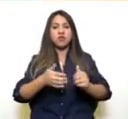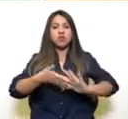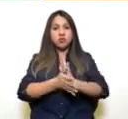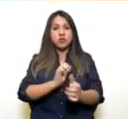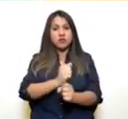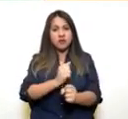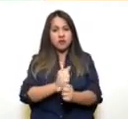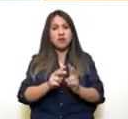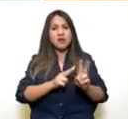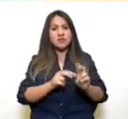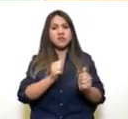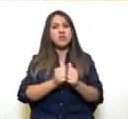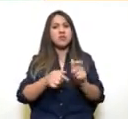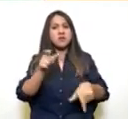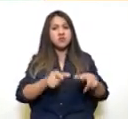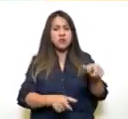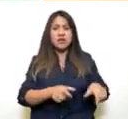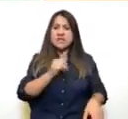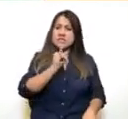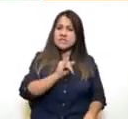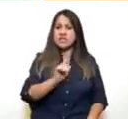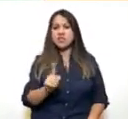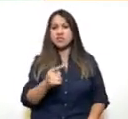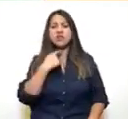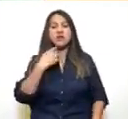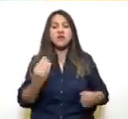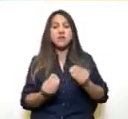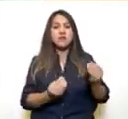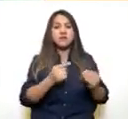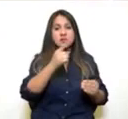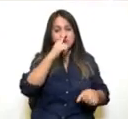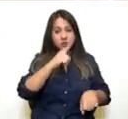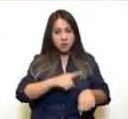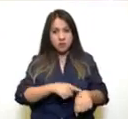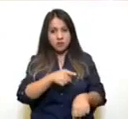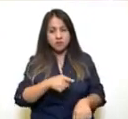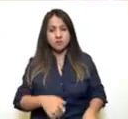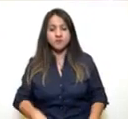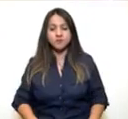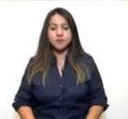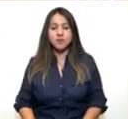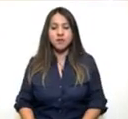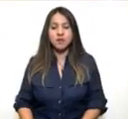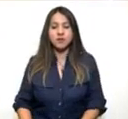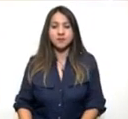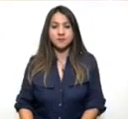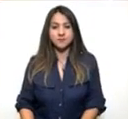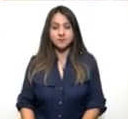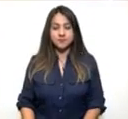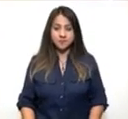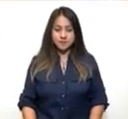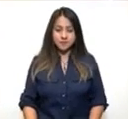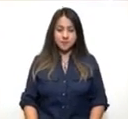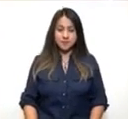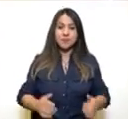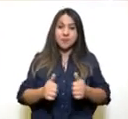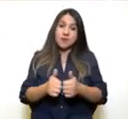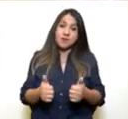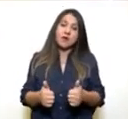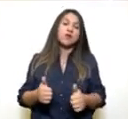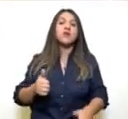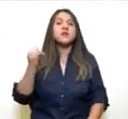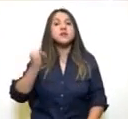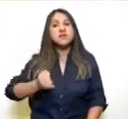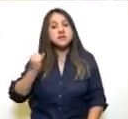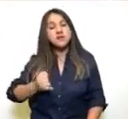había hecho con la gente cuénteme si fue así y que le pasó a usted ahí en ese momento bueno yo